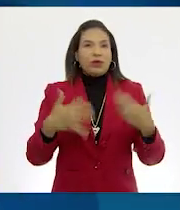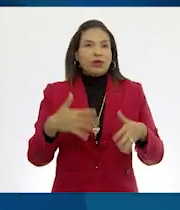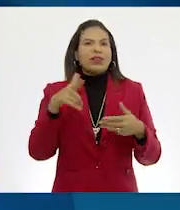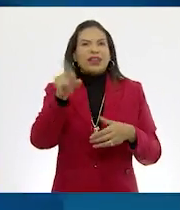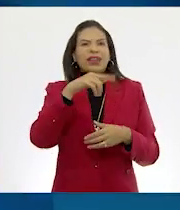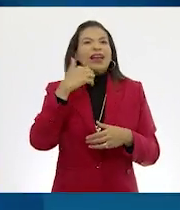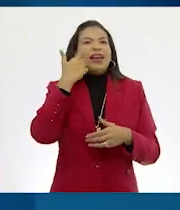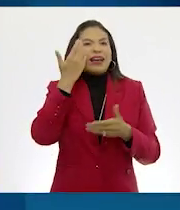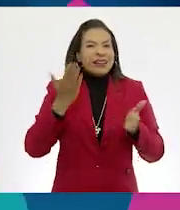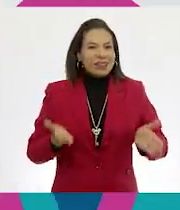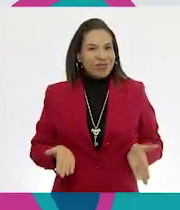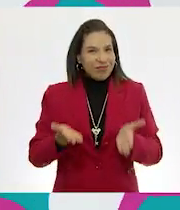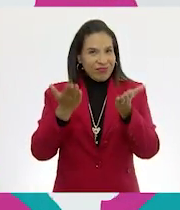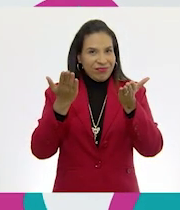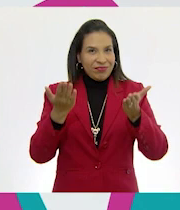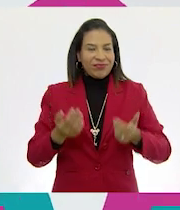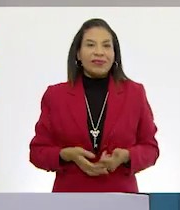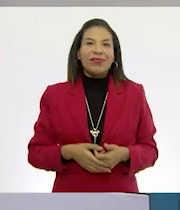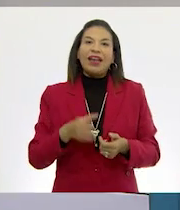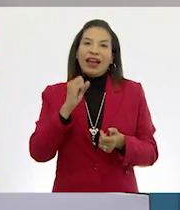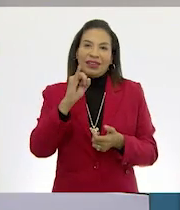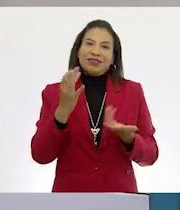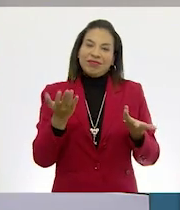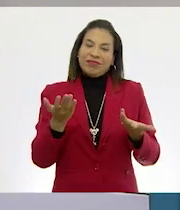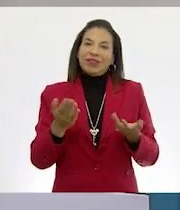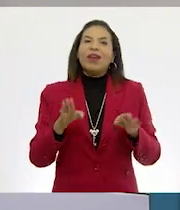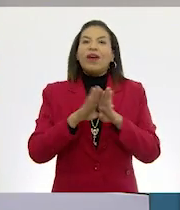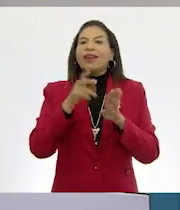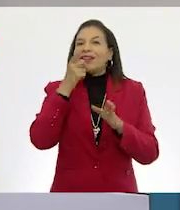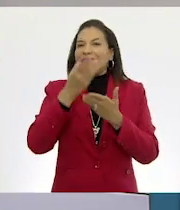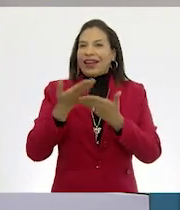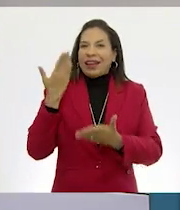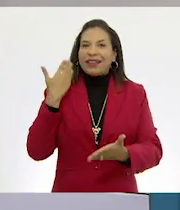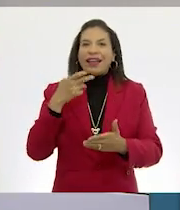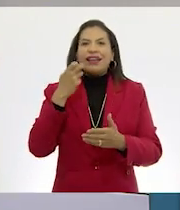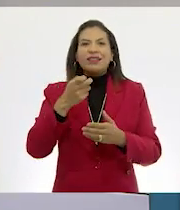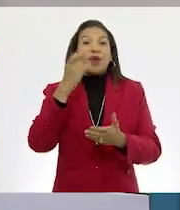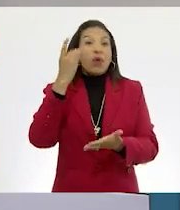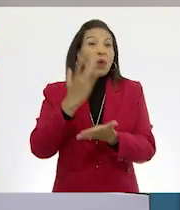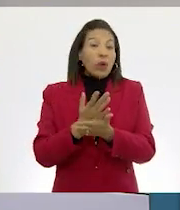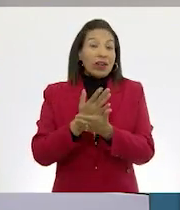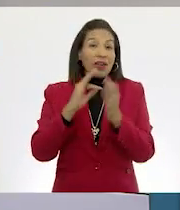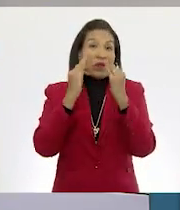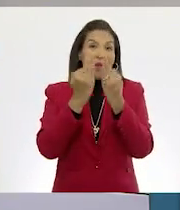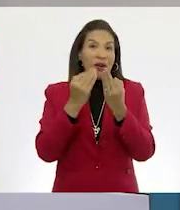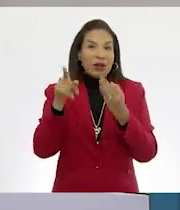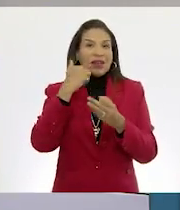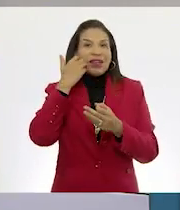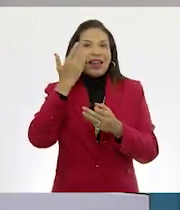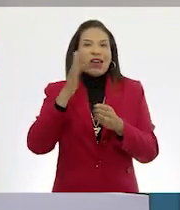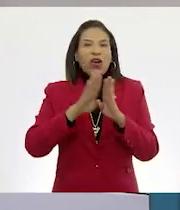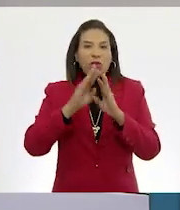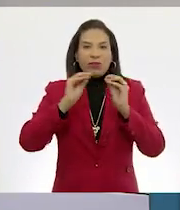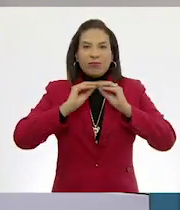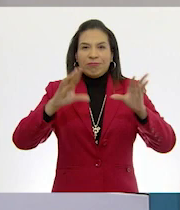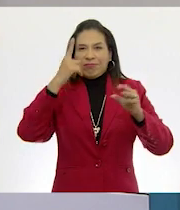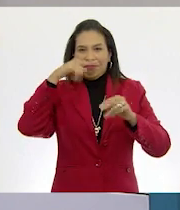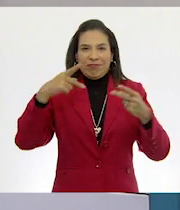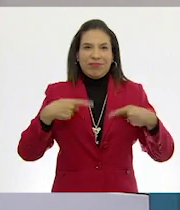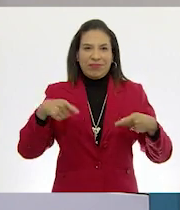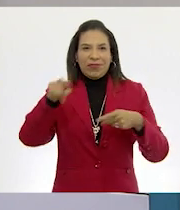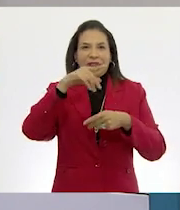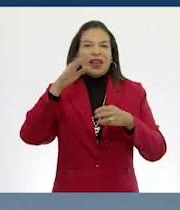lo que querían impulsar. Así es. Como les dije, esta no era la única forma en la que se buscaba promover el